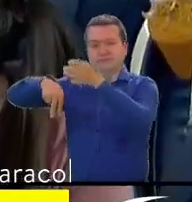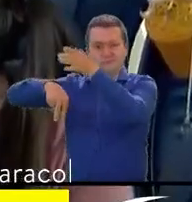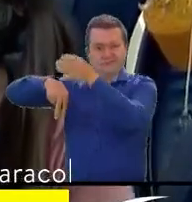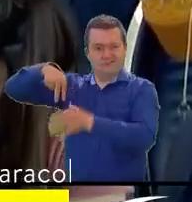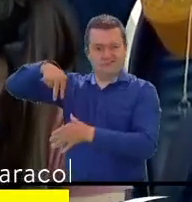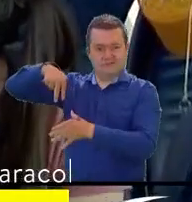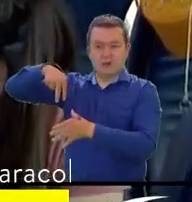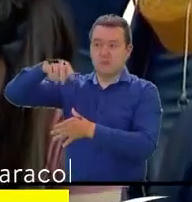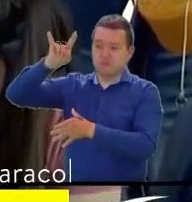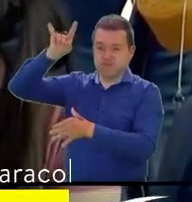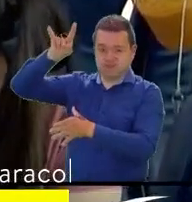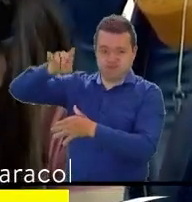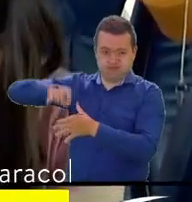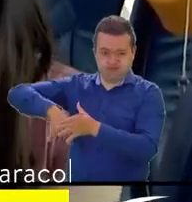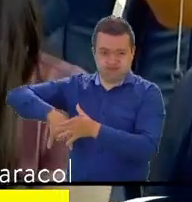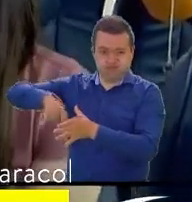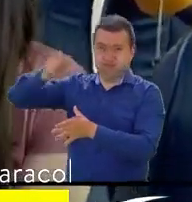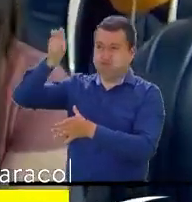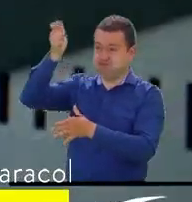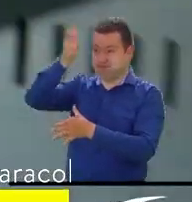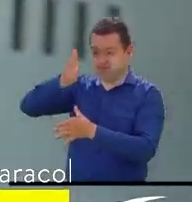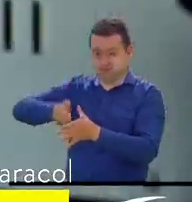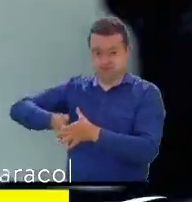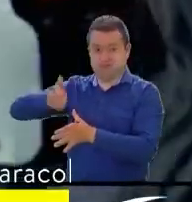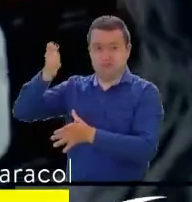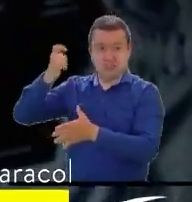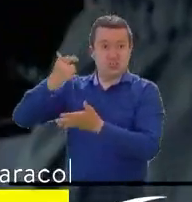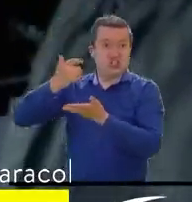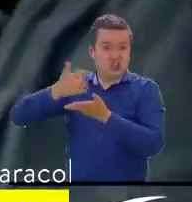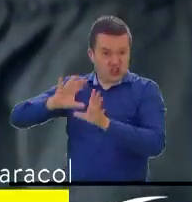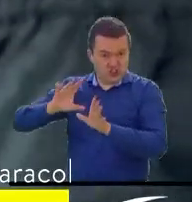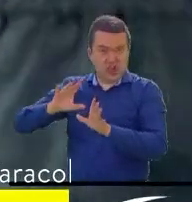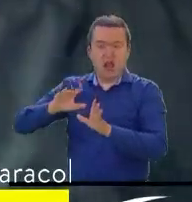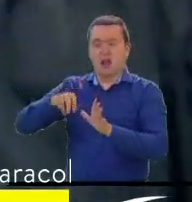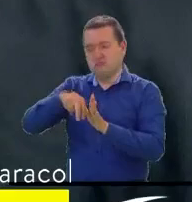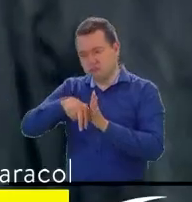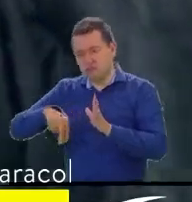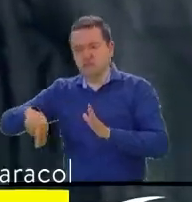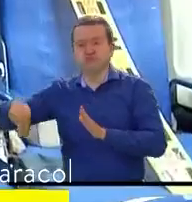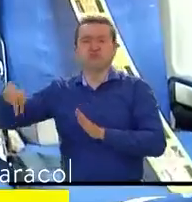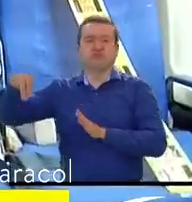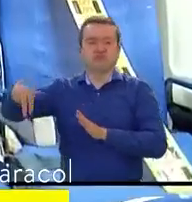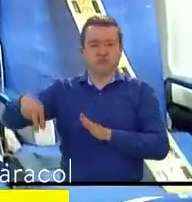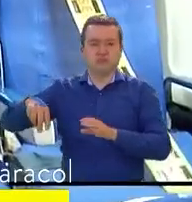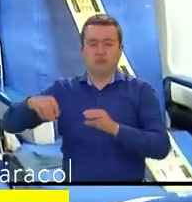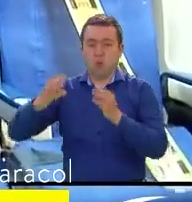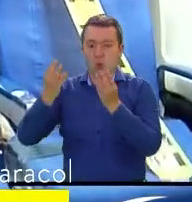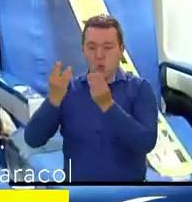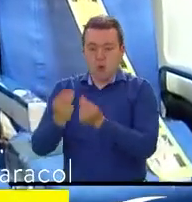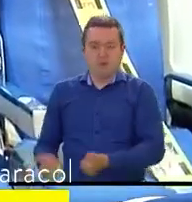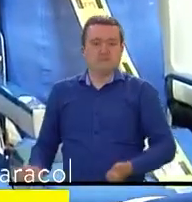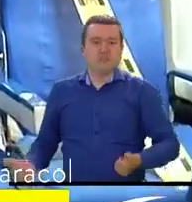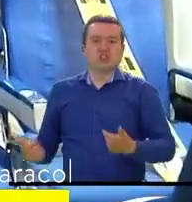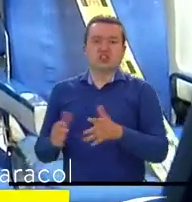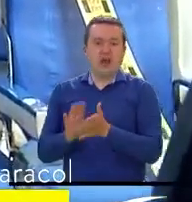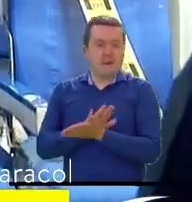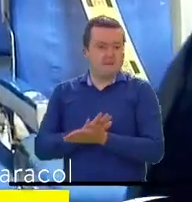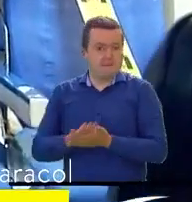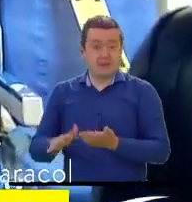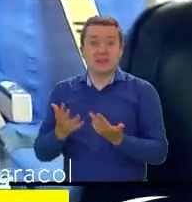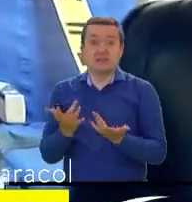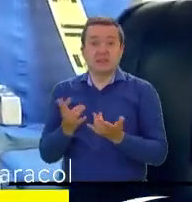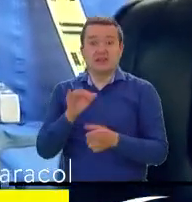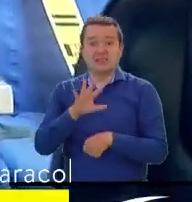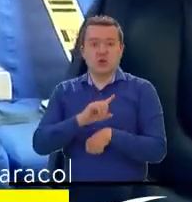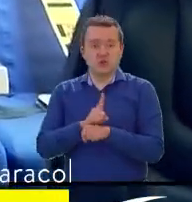que eso no genera problemas para la salud. Sale el estudiante, se activa la cámara, el espacio queda totalmente desinfectado, esperamos 5 minutos y luego